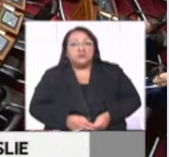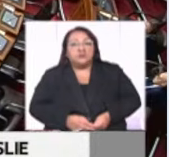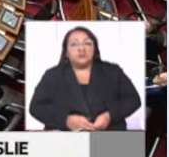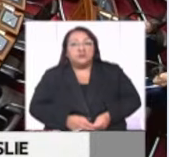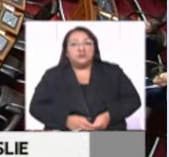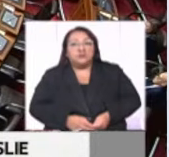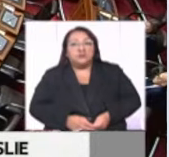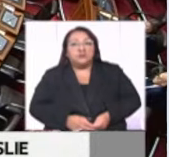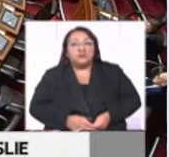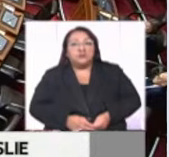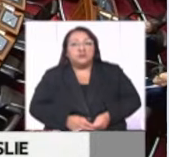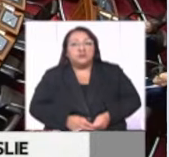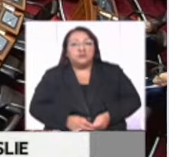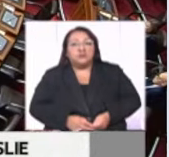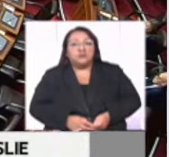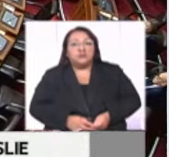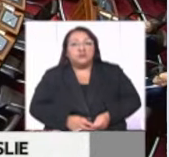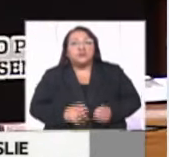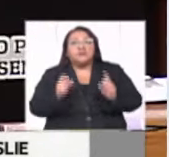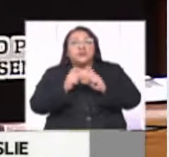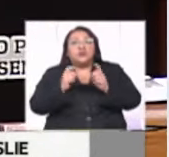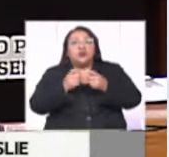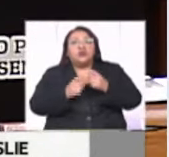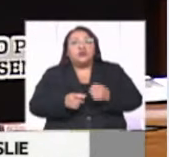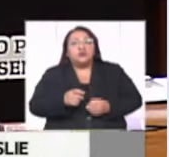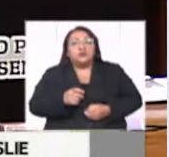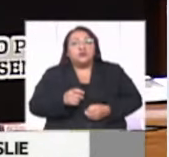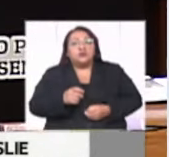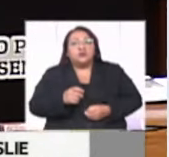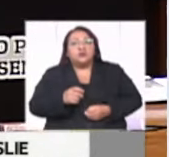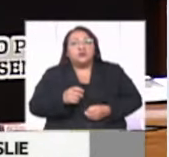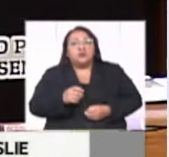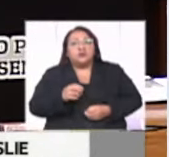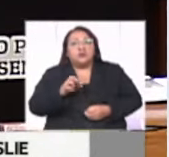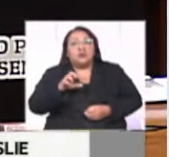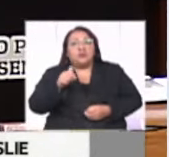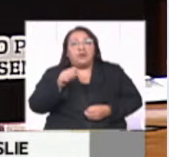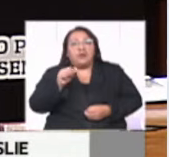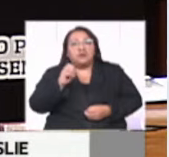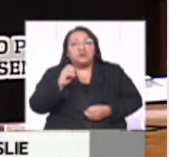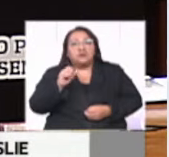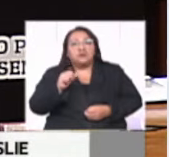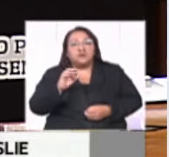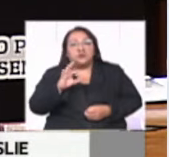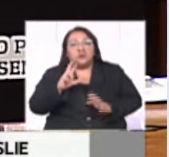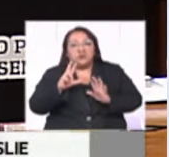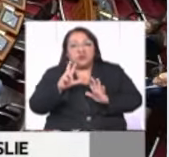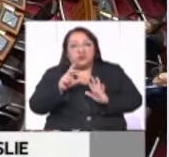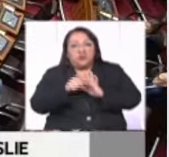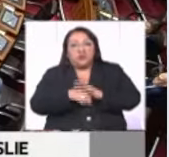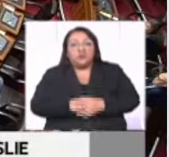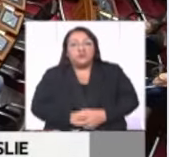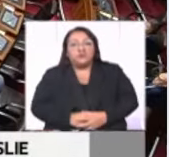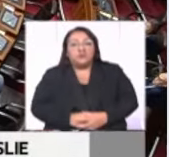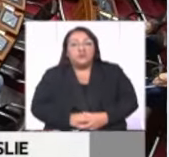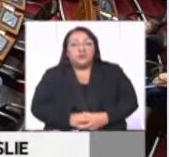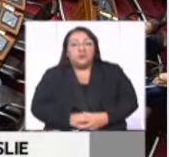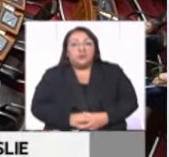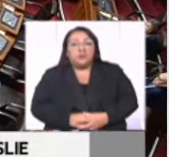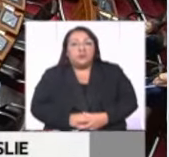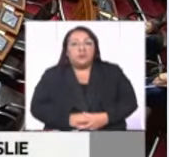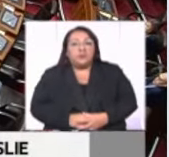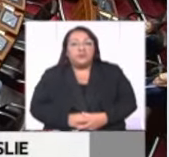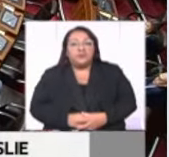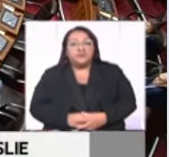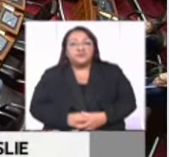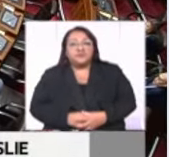Tiene el uso de la palabra el congresista Bernardo Paso por 3 minutos. Muchas gracias, presidente.